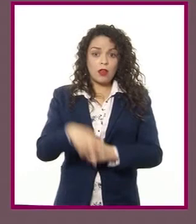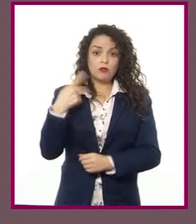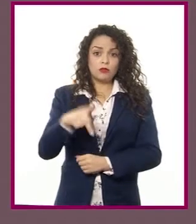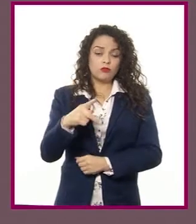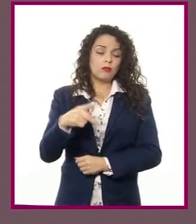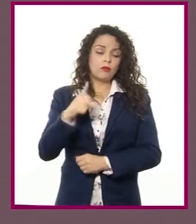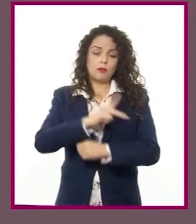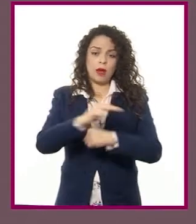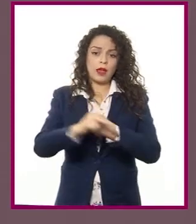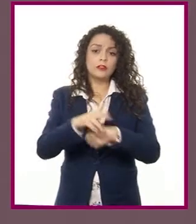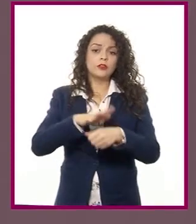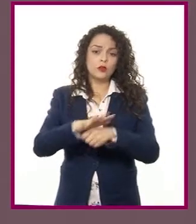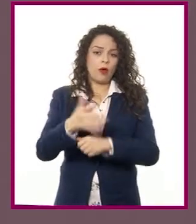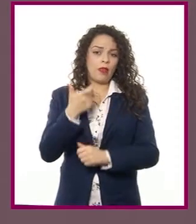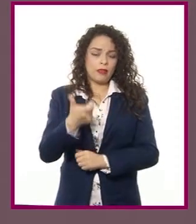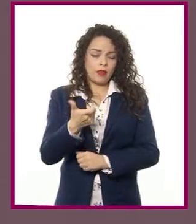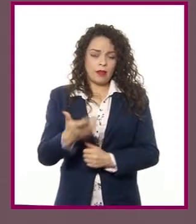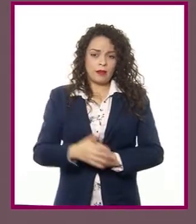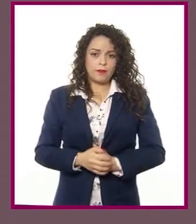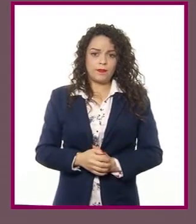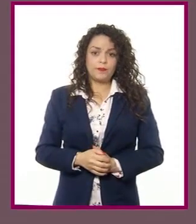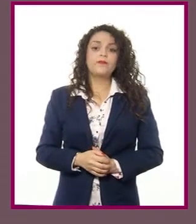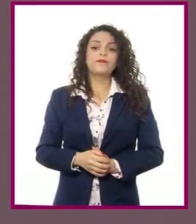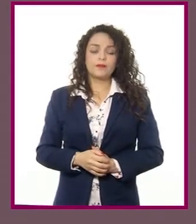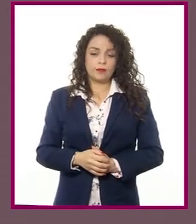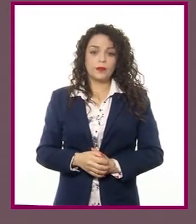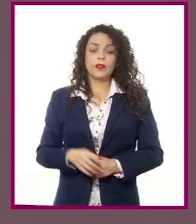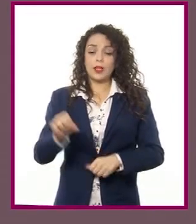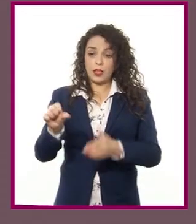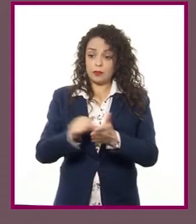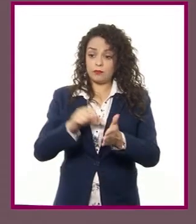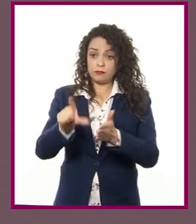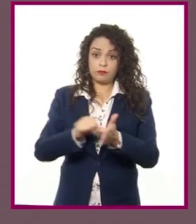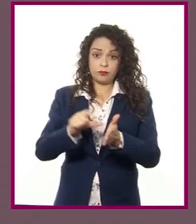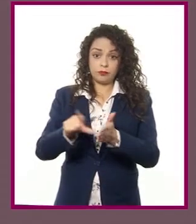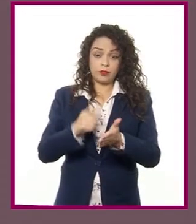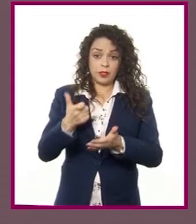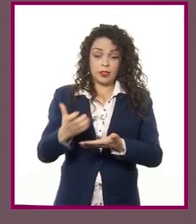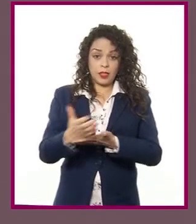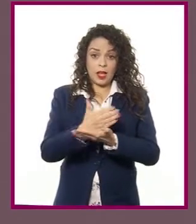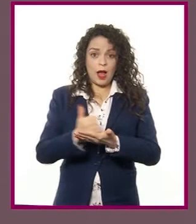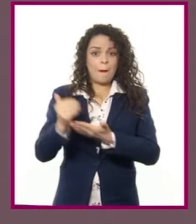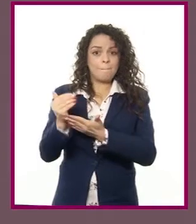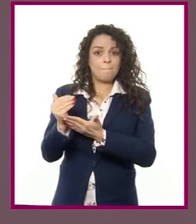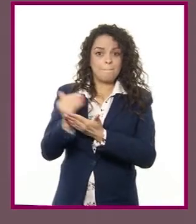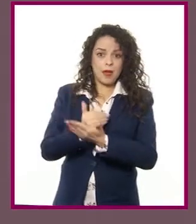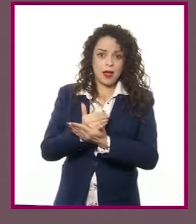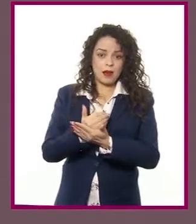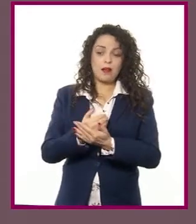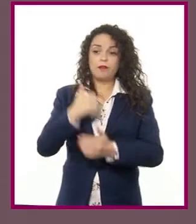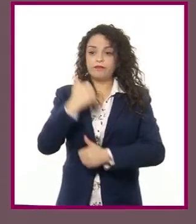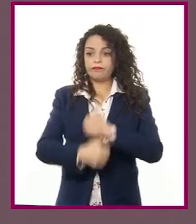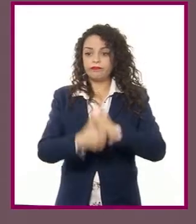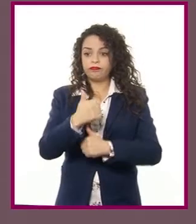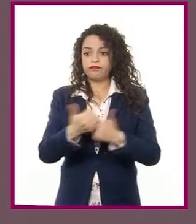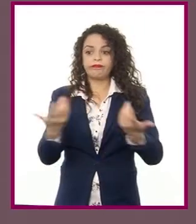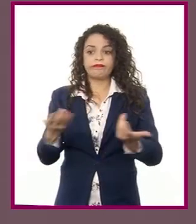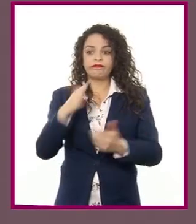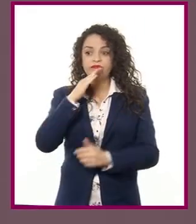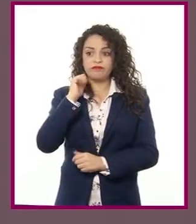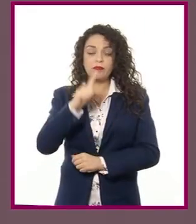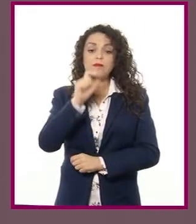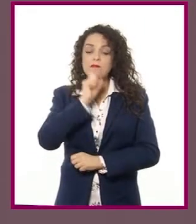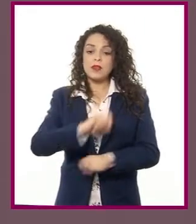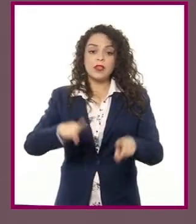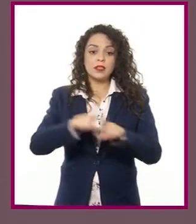las posibilidades de empleo, bajar los salarios reales, aceptar una severa y a menudo ruinosa competencia e